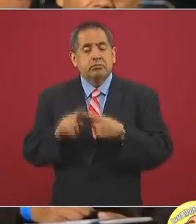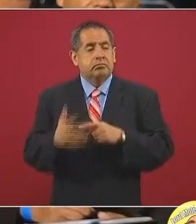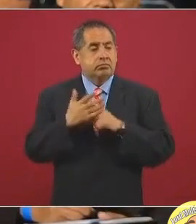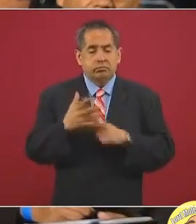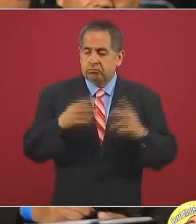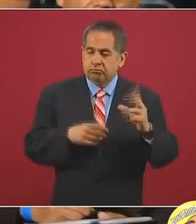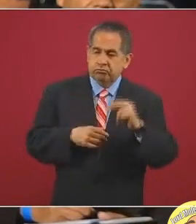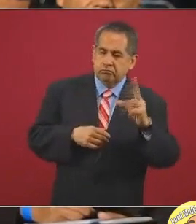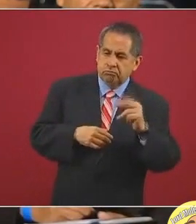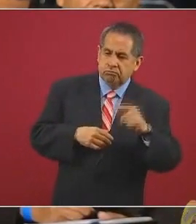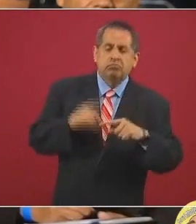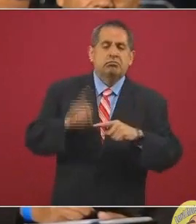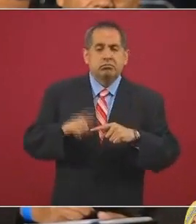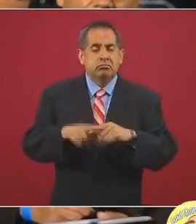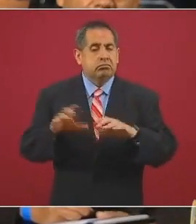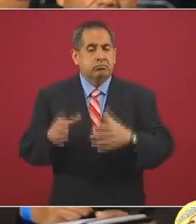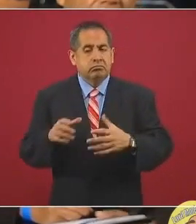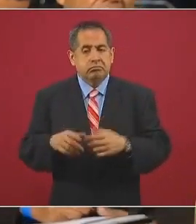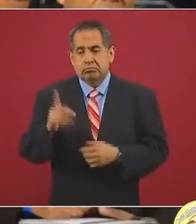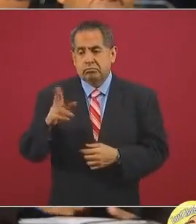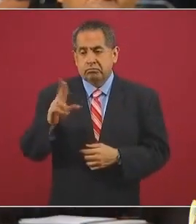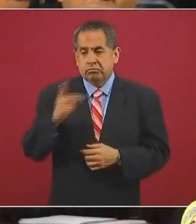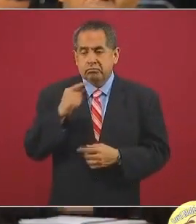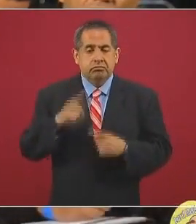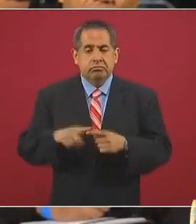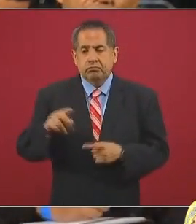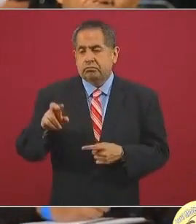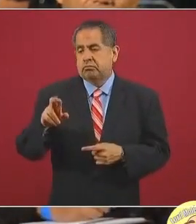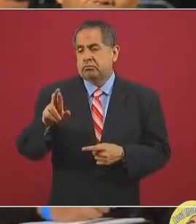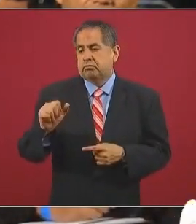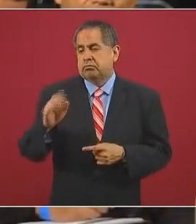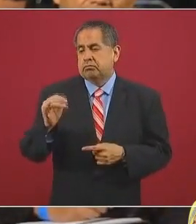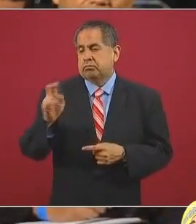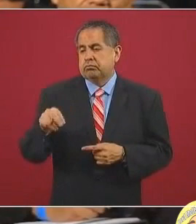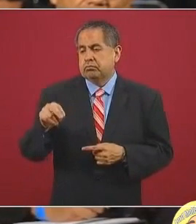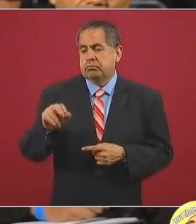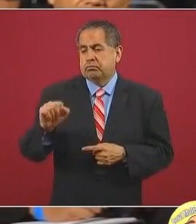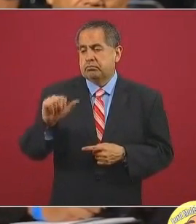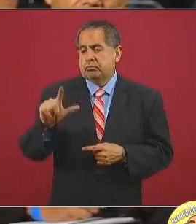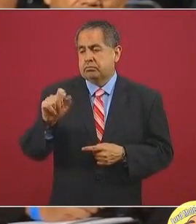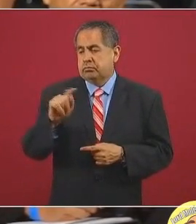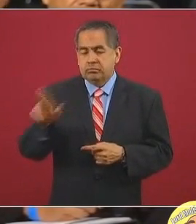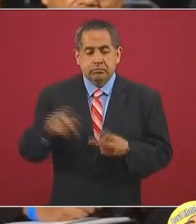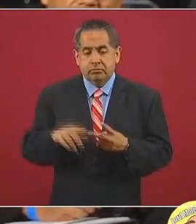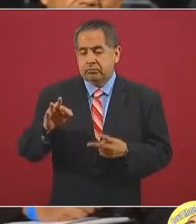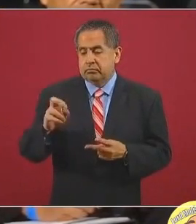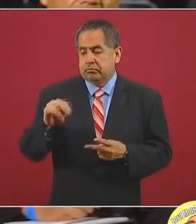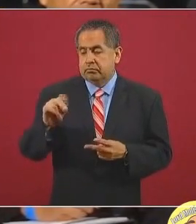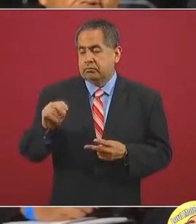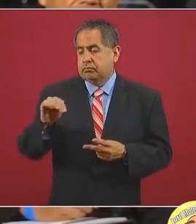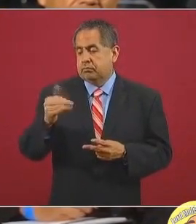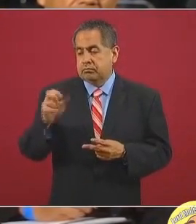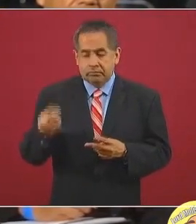en contra. En contra votaron por parte del PRD Rabín Sabat Salazar, Fernando Mayans,